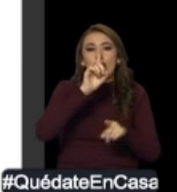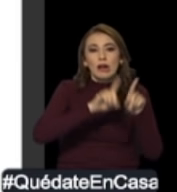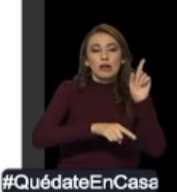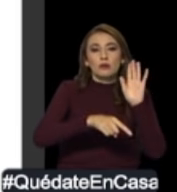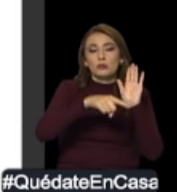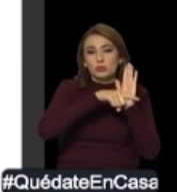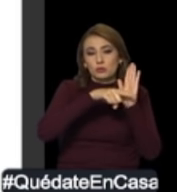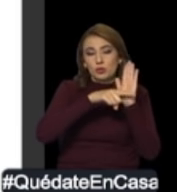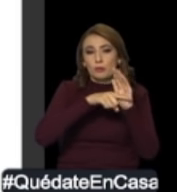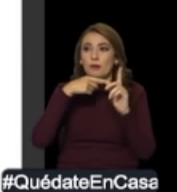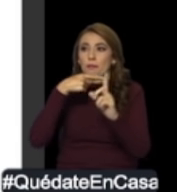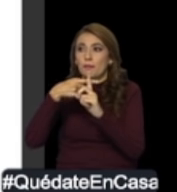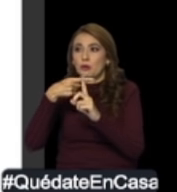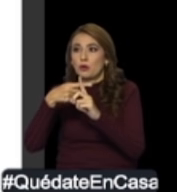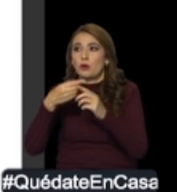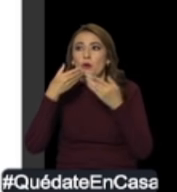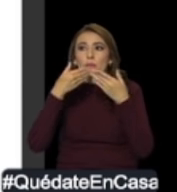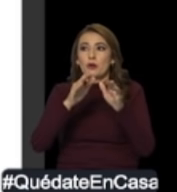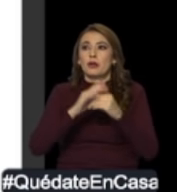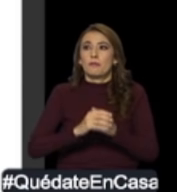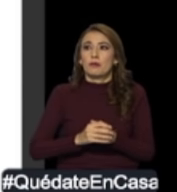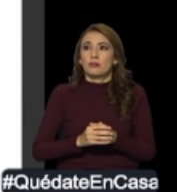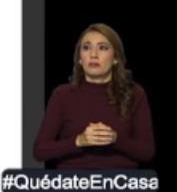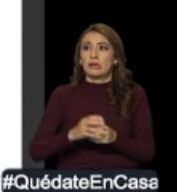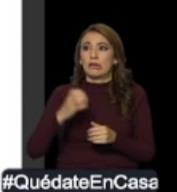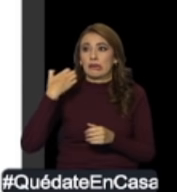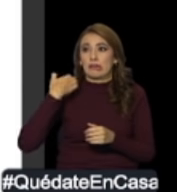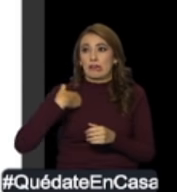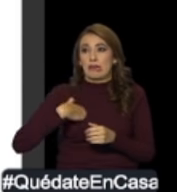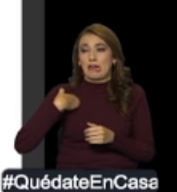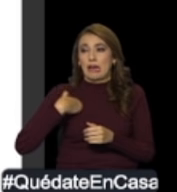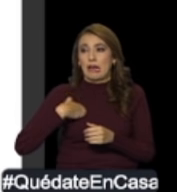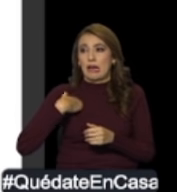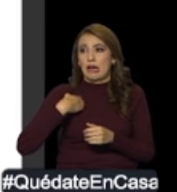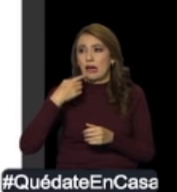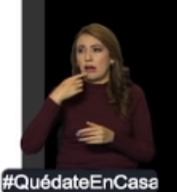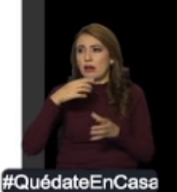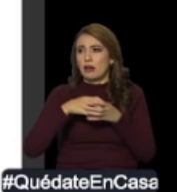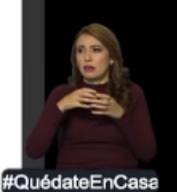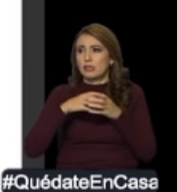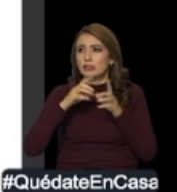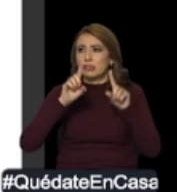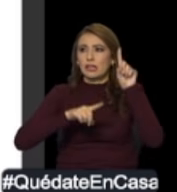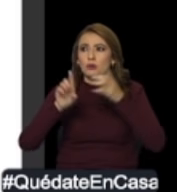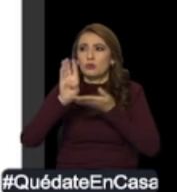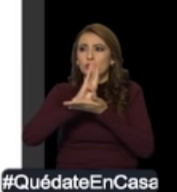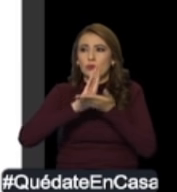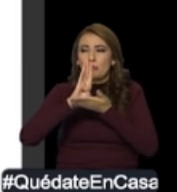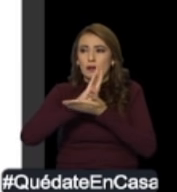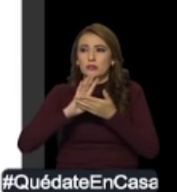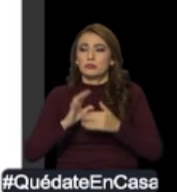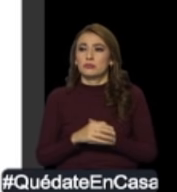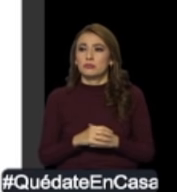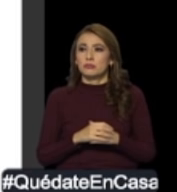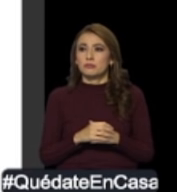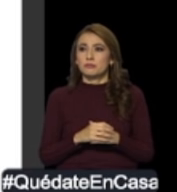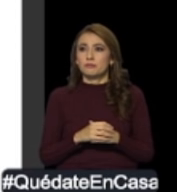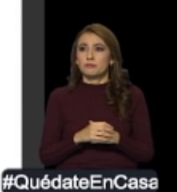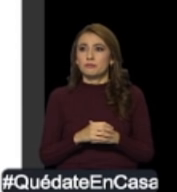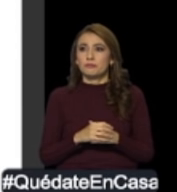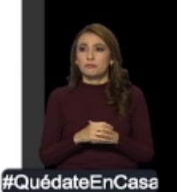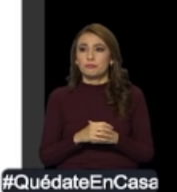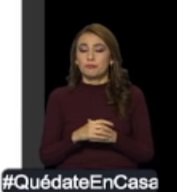da. Argentina, por ejemplo, tenemos ahí un paciente que está descartado y así sucesivamente. De manera